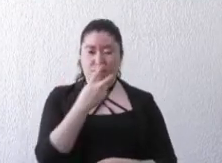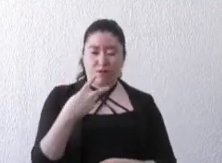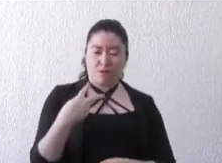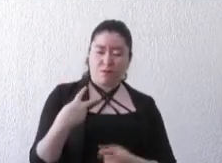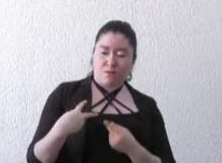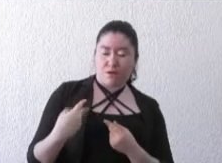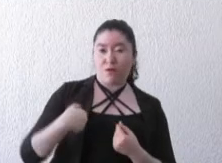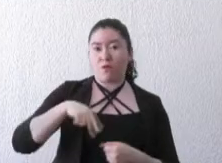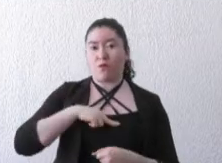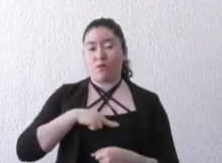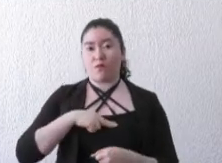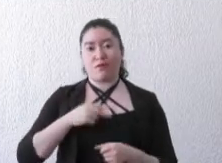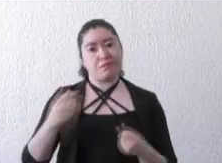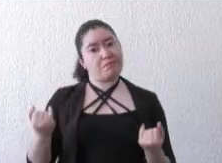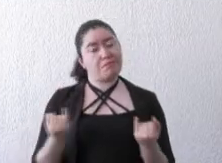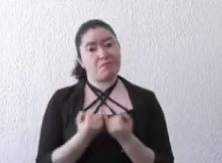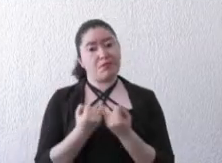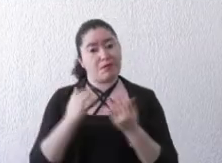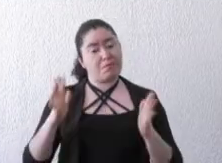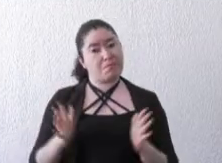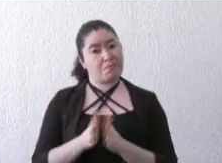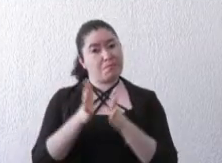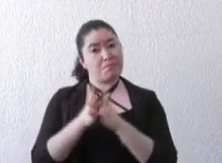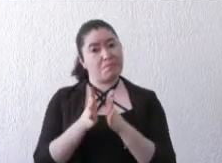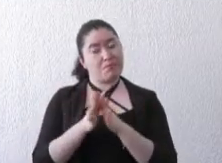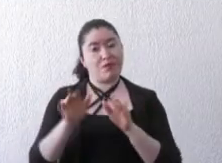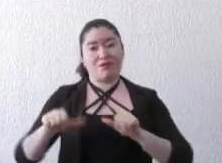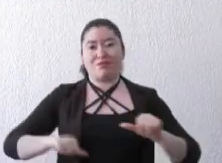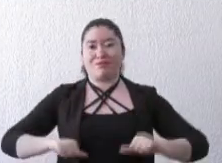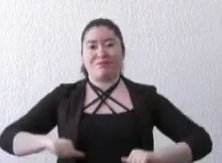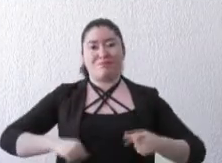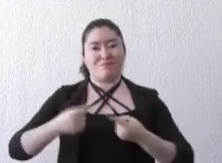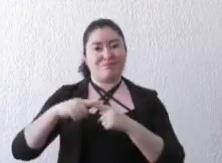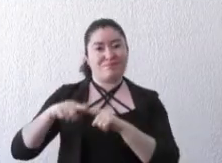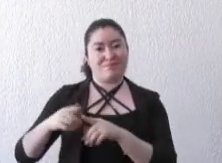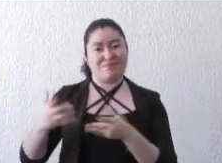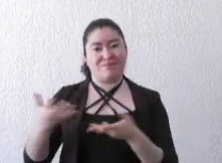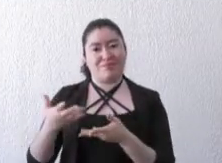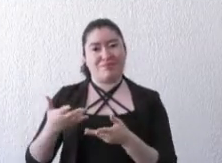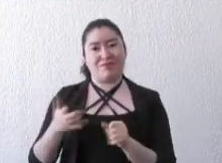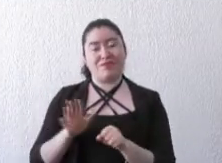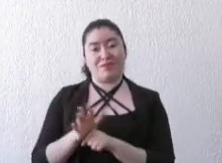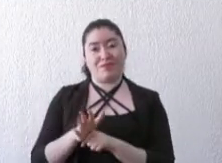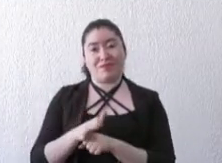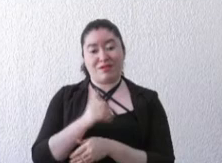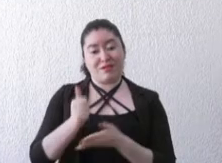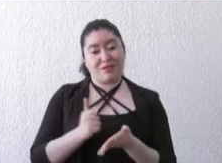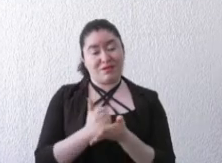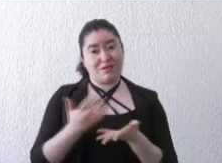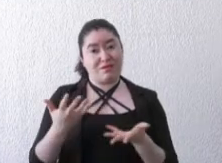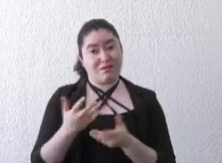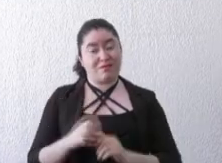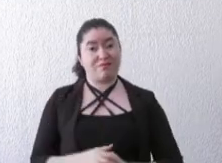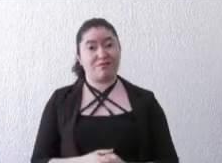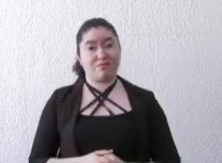medida de lo posible pues de todas las actividades que implica la construcción de una ciudad y lo que significa la